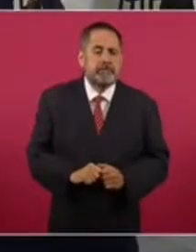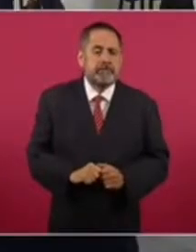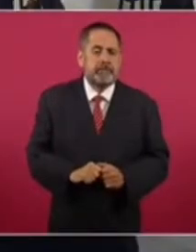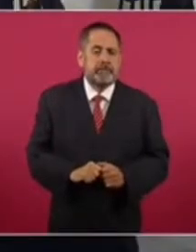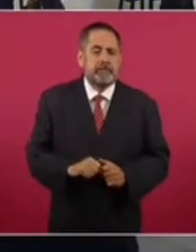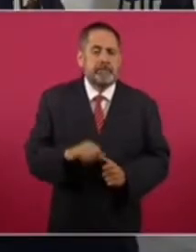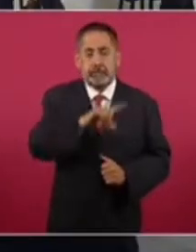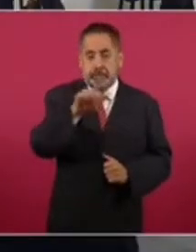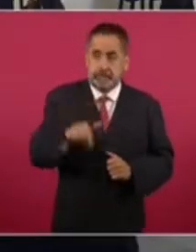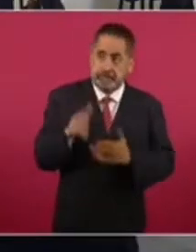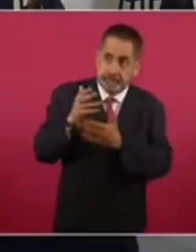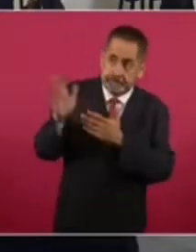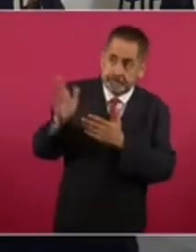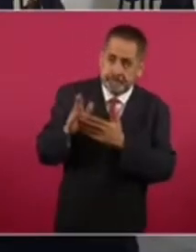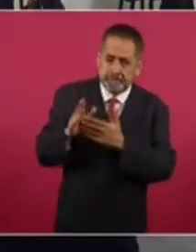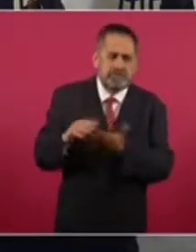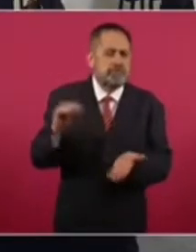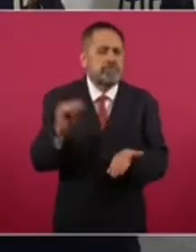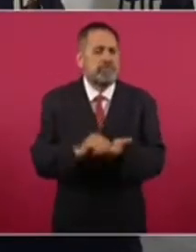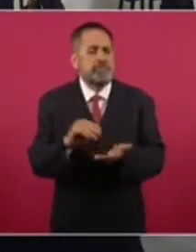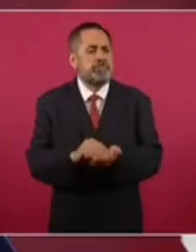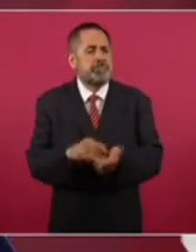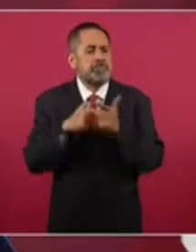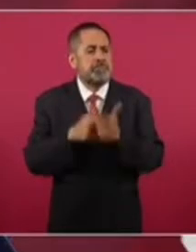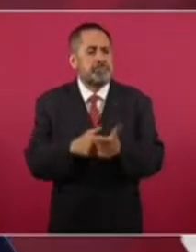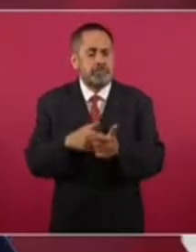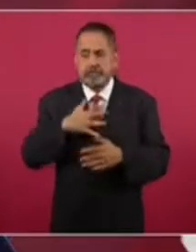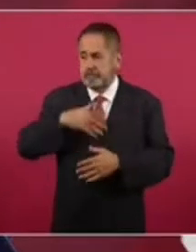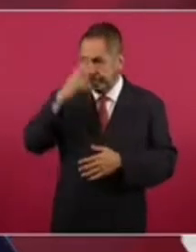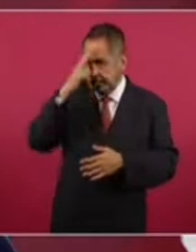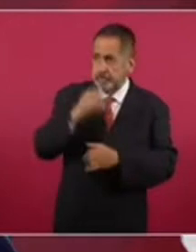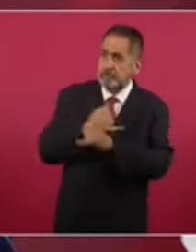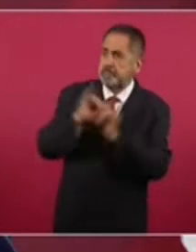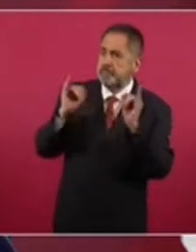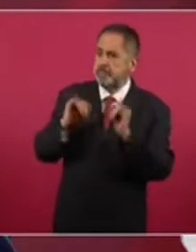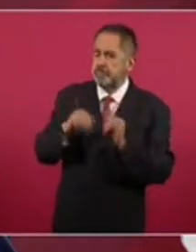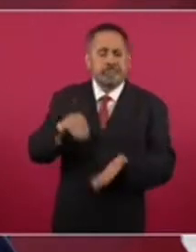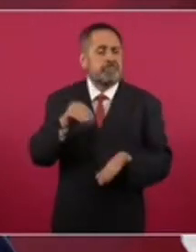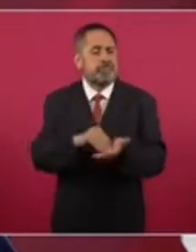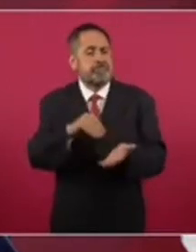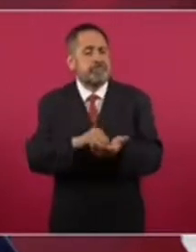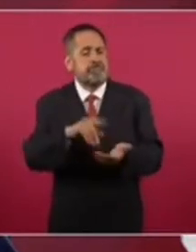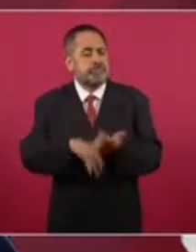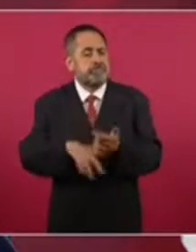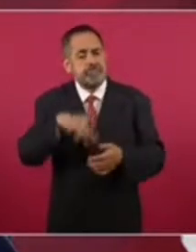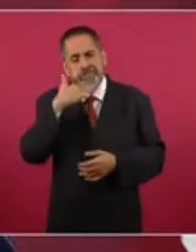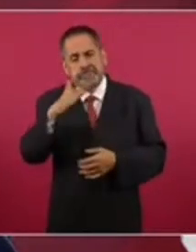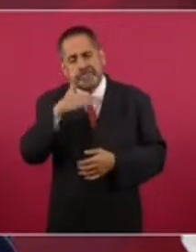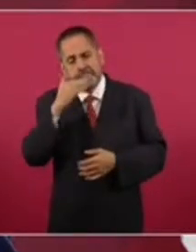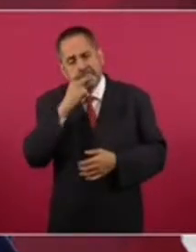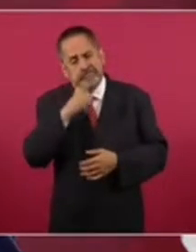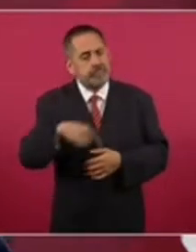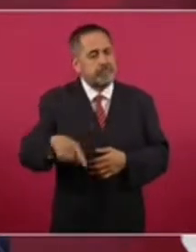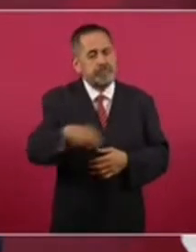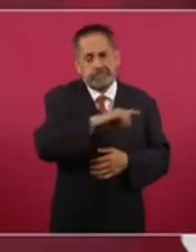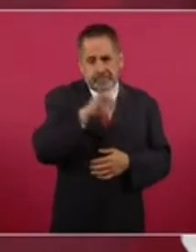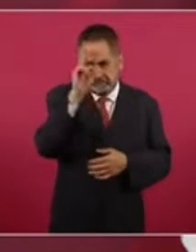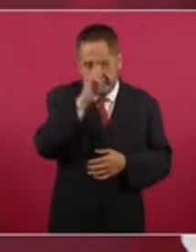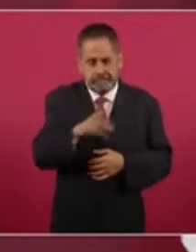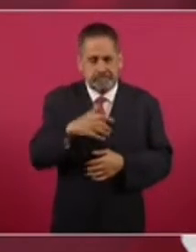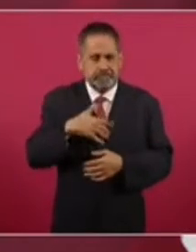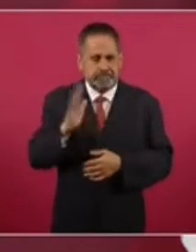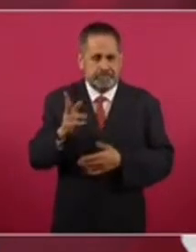no cambió mucho con el México independiente, siguió imperando la corrupción. Hemos